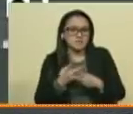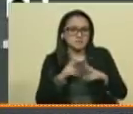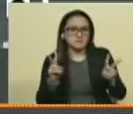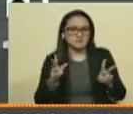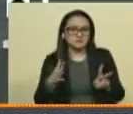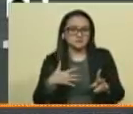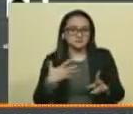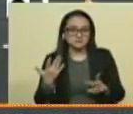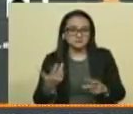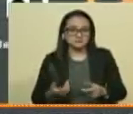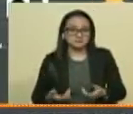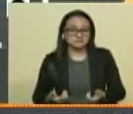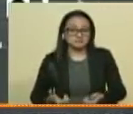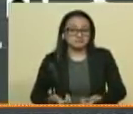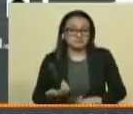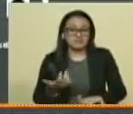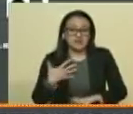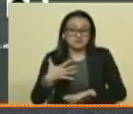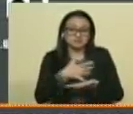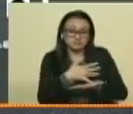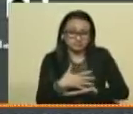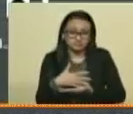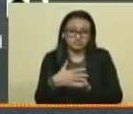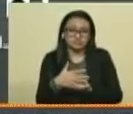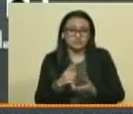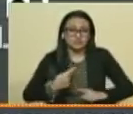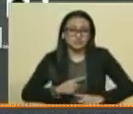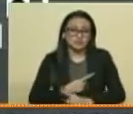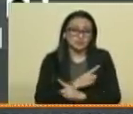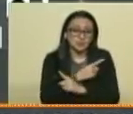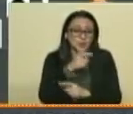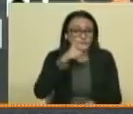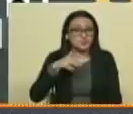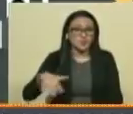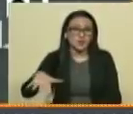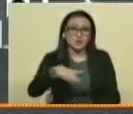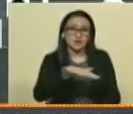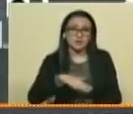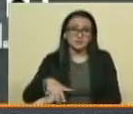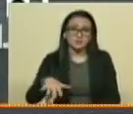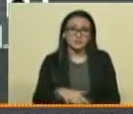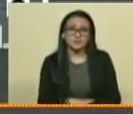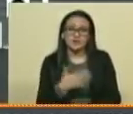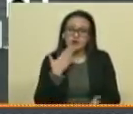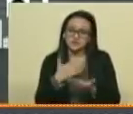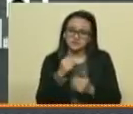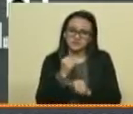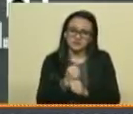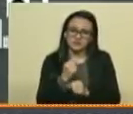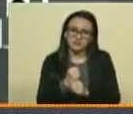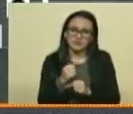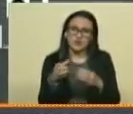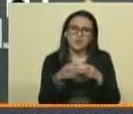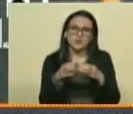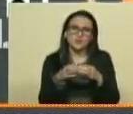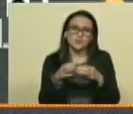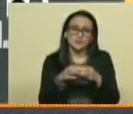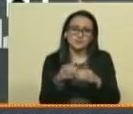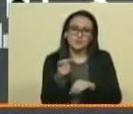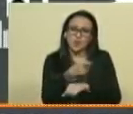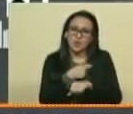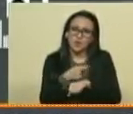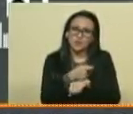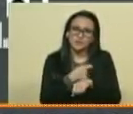quieren es llevarle intranquilidad a nuestro pueblo. Gracias a ese trabajo constante y la medida de seguridad y seguimiento que